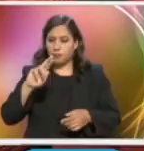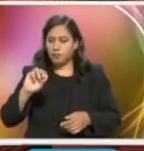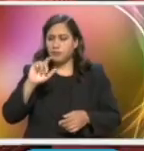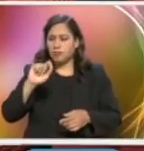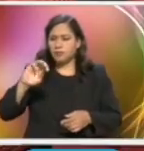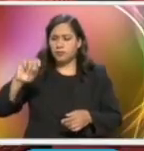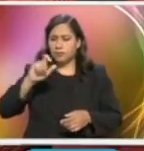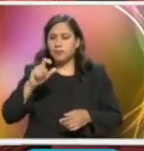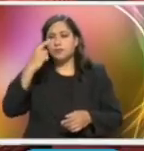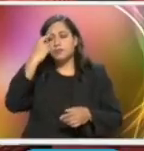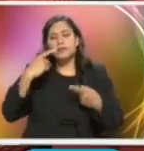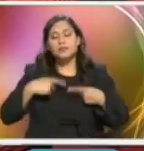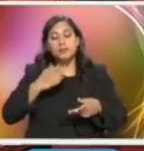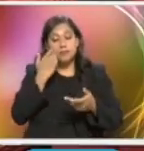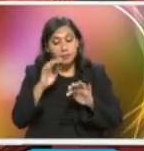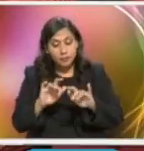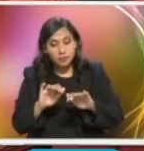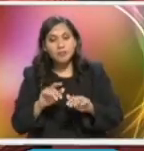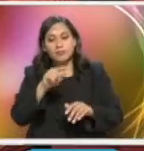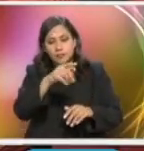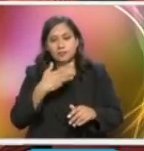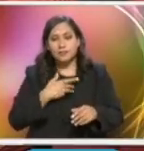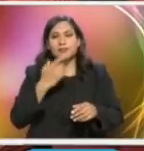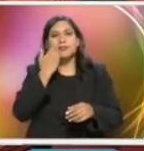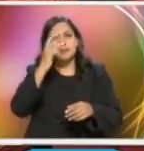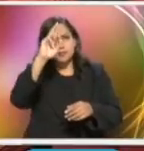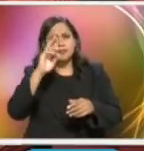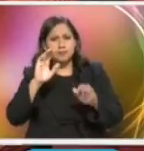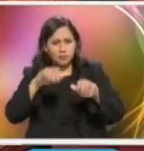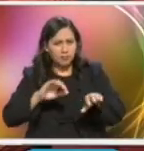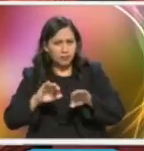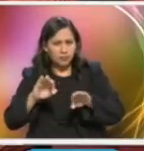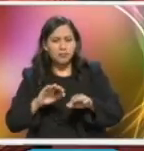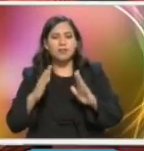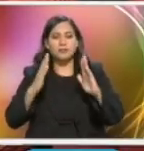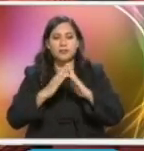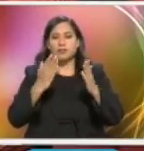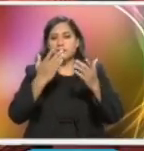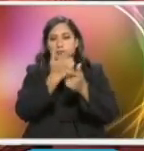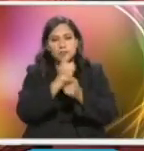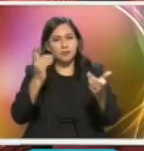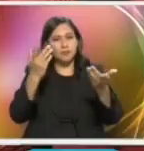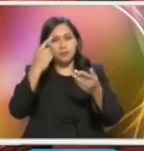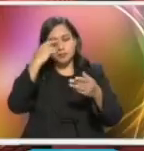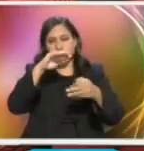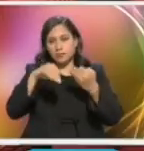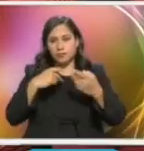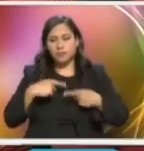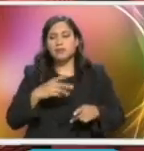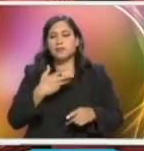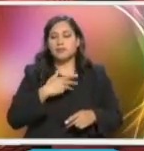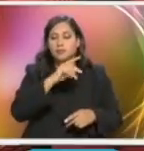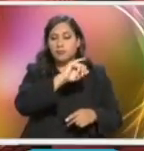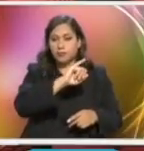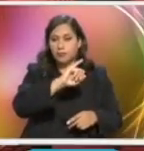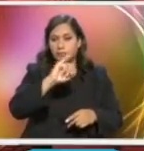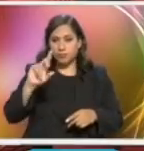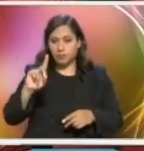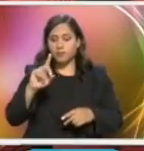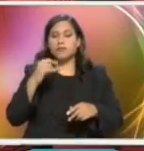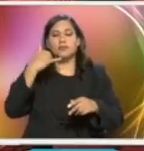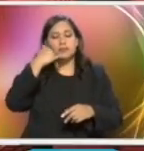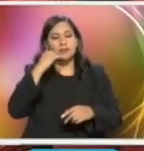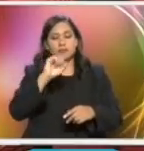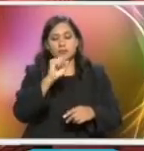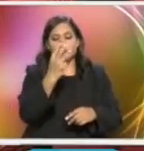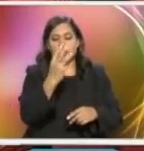www.microteatro.mx. Para quien quiera escribir, ahí está la convocatoria abierta, que la verdad es una casa abierta a todo el mundo. Y pues nos encuentran de jueves a domingo, el teléfono